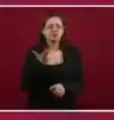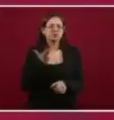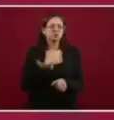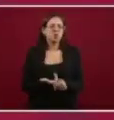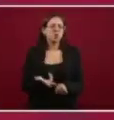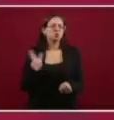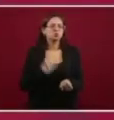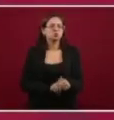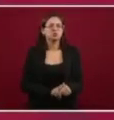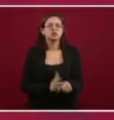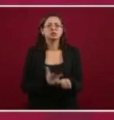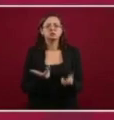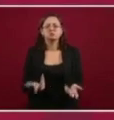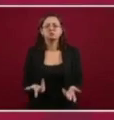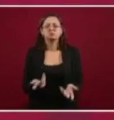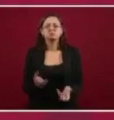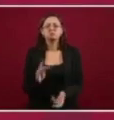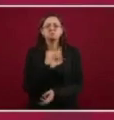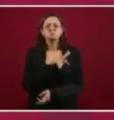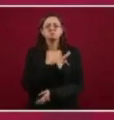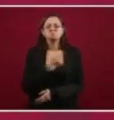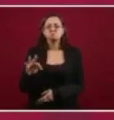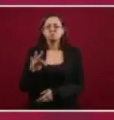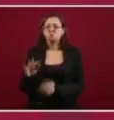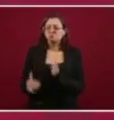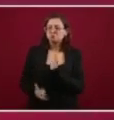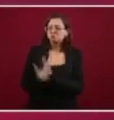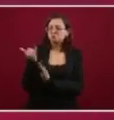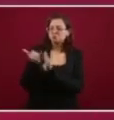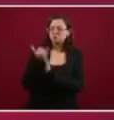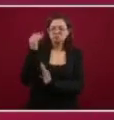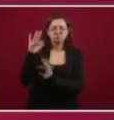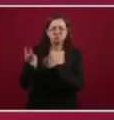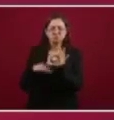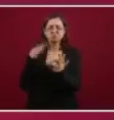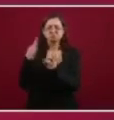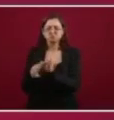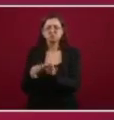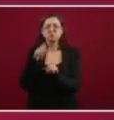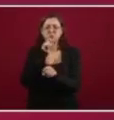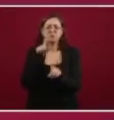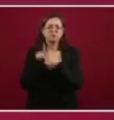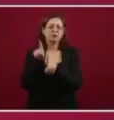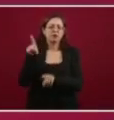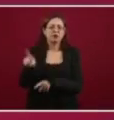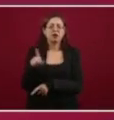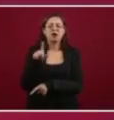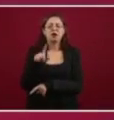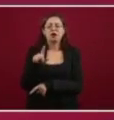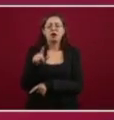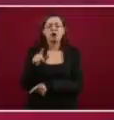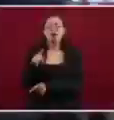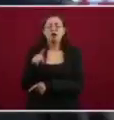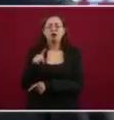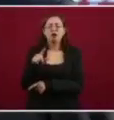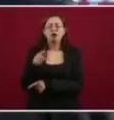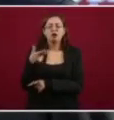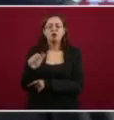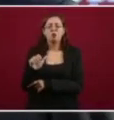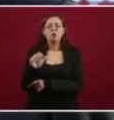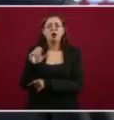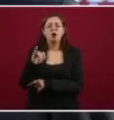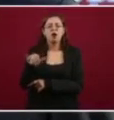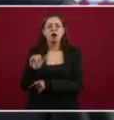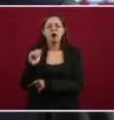hospitales que vamos a terminar. Huajuapan de León, por ejemplo, en la